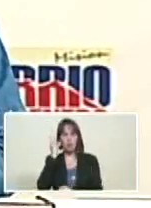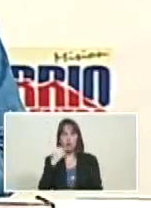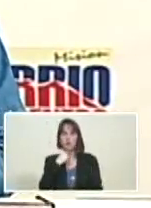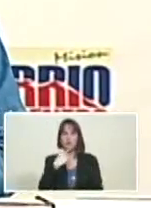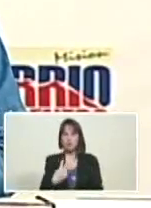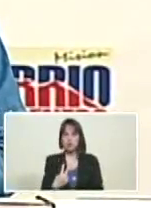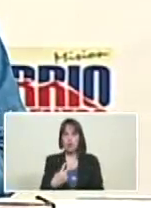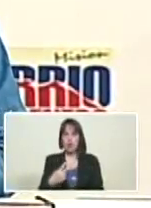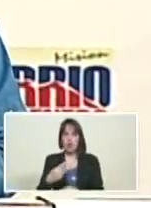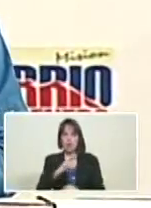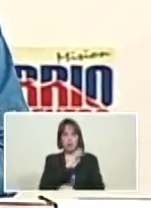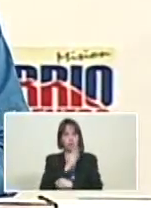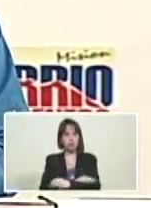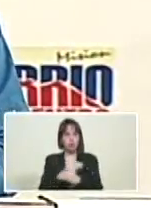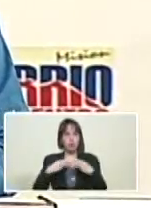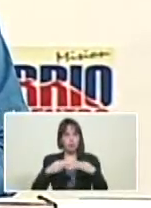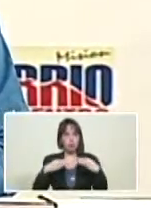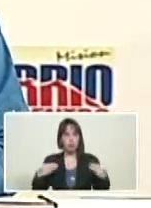Poder Popular,